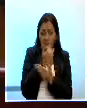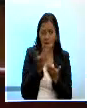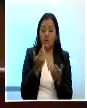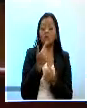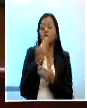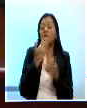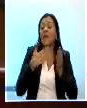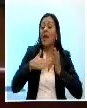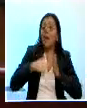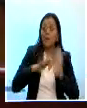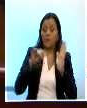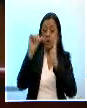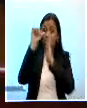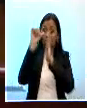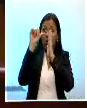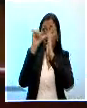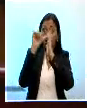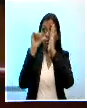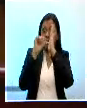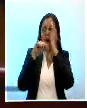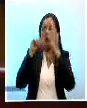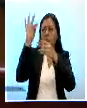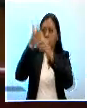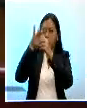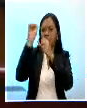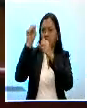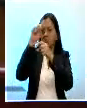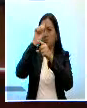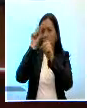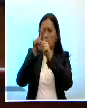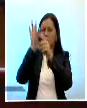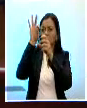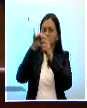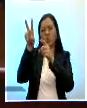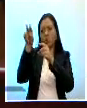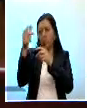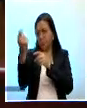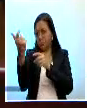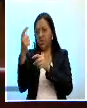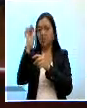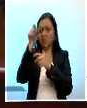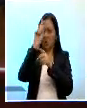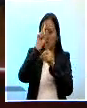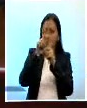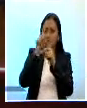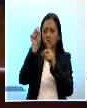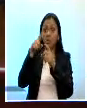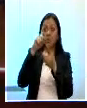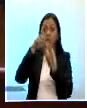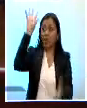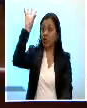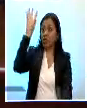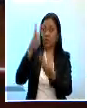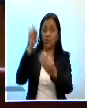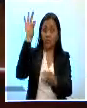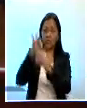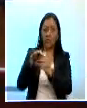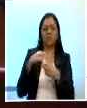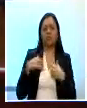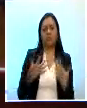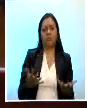votar artículo por artículo, nosotros obviamente que hubiésemos votado a favor de que las amas de casa sean